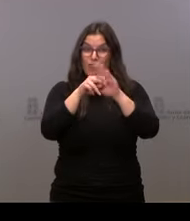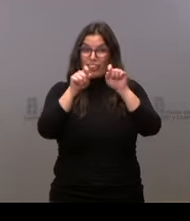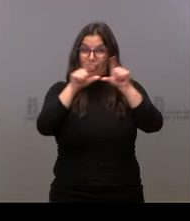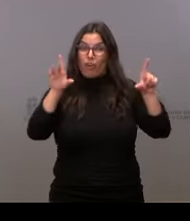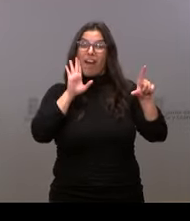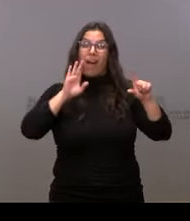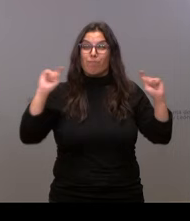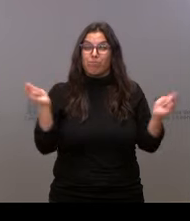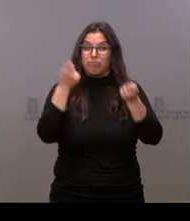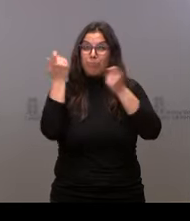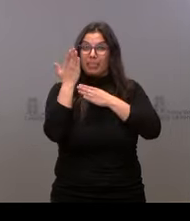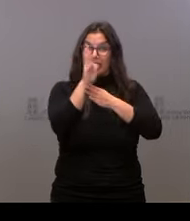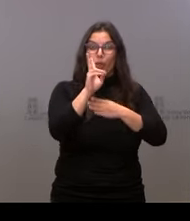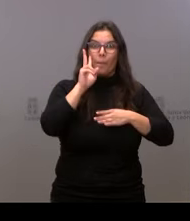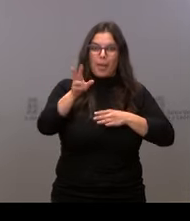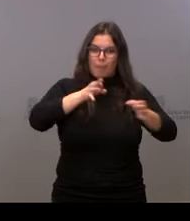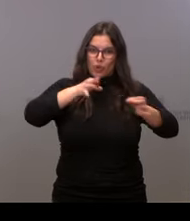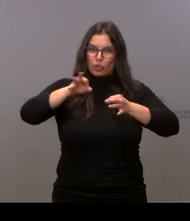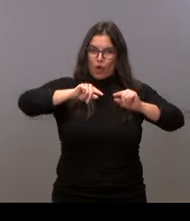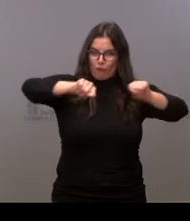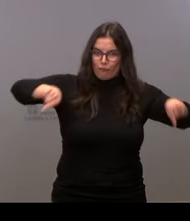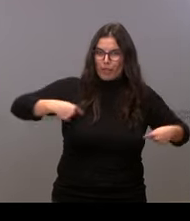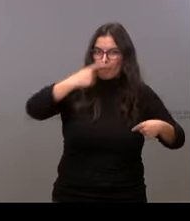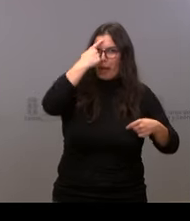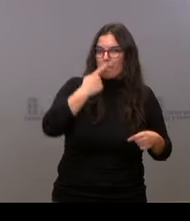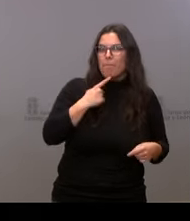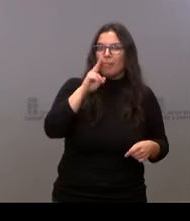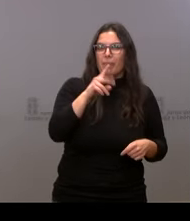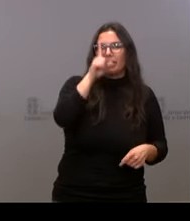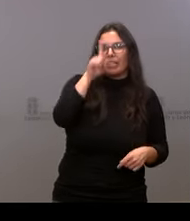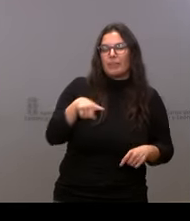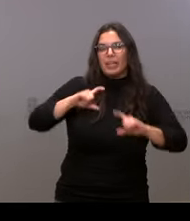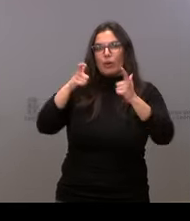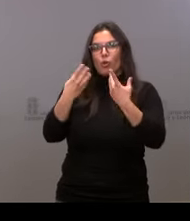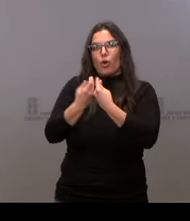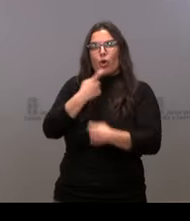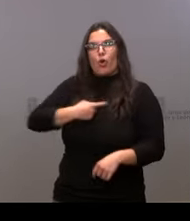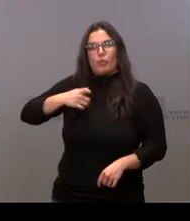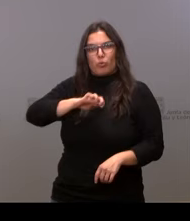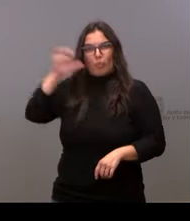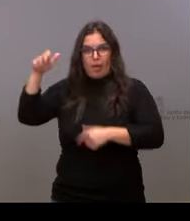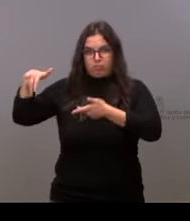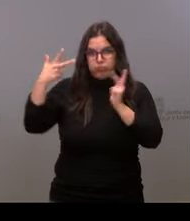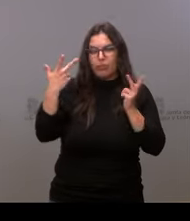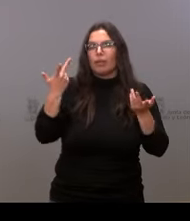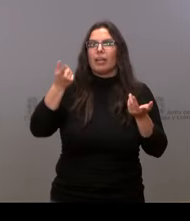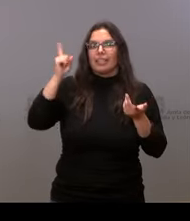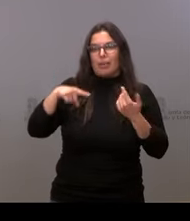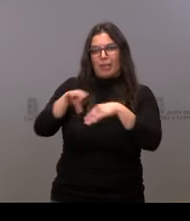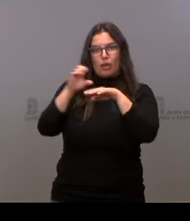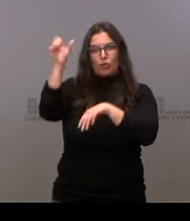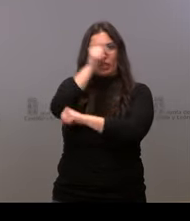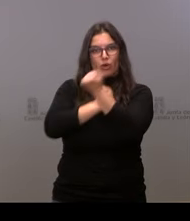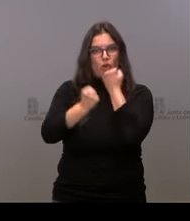cuando firmamos ese protocolo hemos tenido reuniones con la comisión europea hemos tenido bueno aquí está el consejero de economía de hacienda